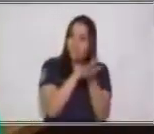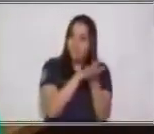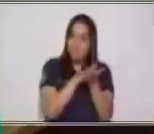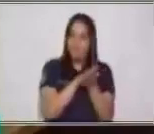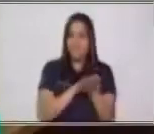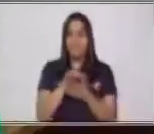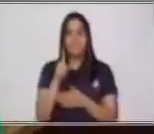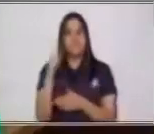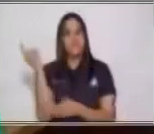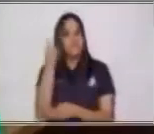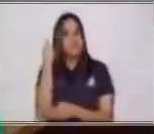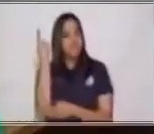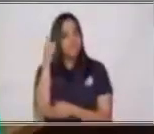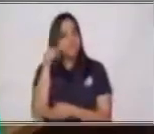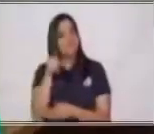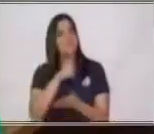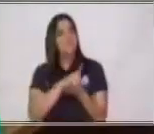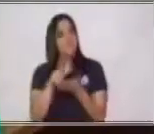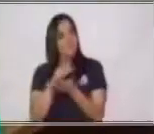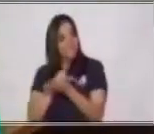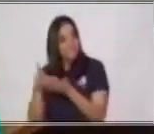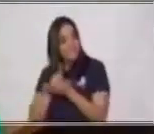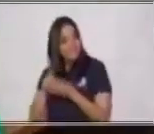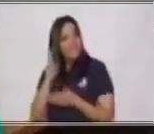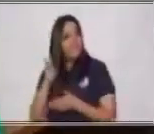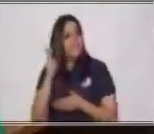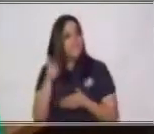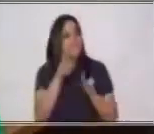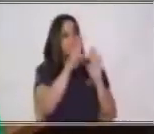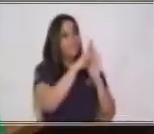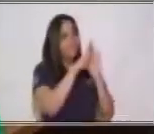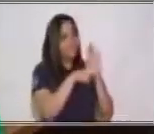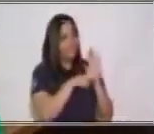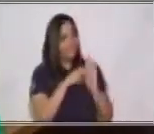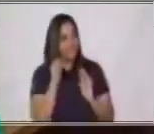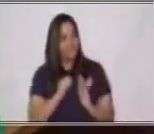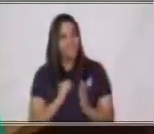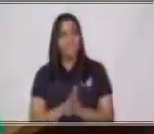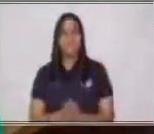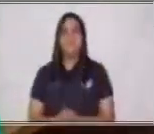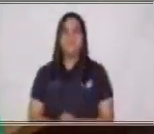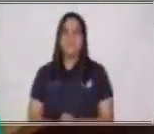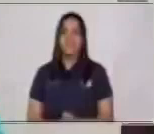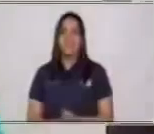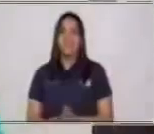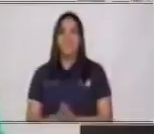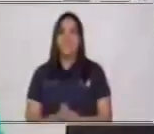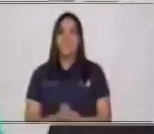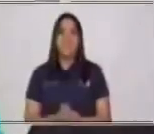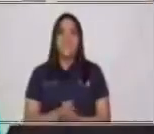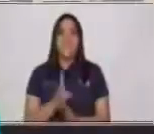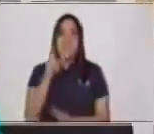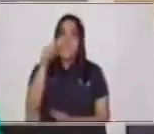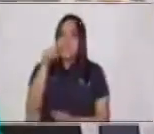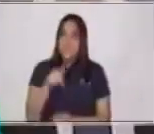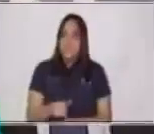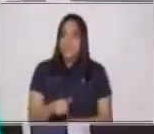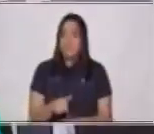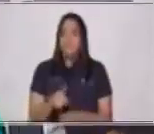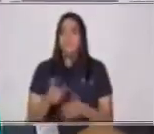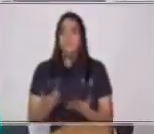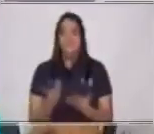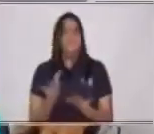gel. Lo importante es que sigamos las recomendaciones higiénicas. Y para el día de hoy